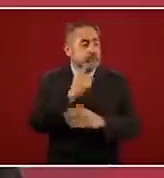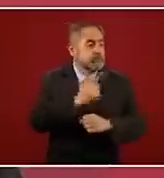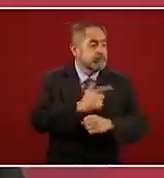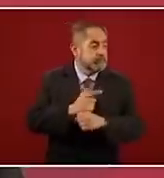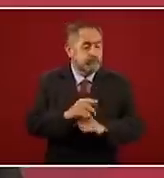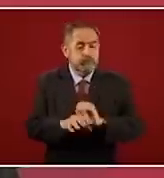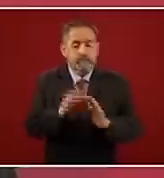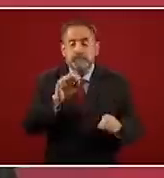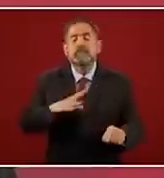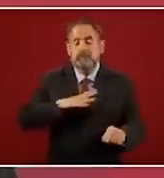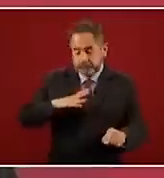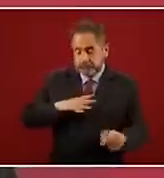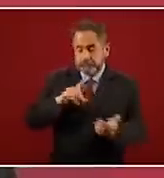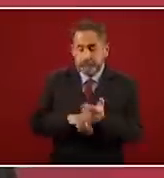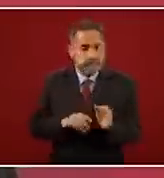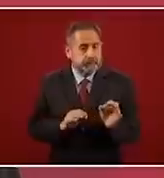están